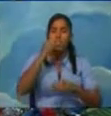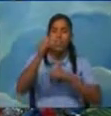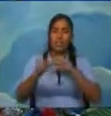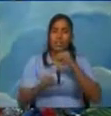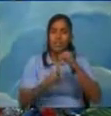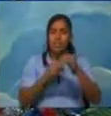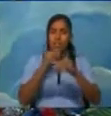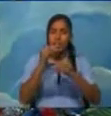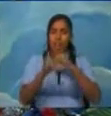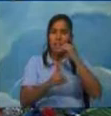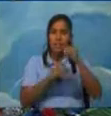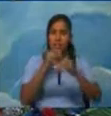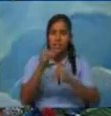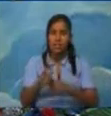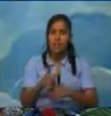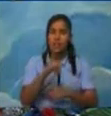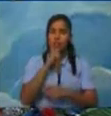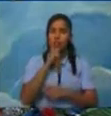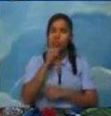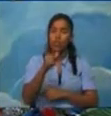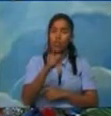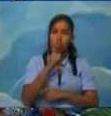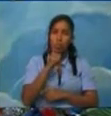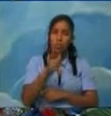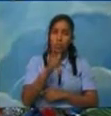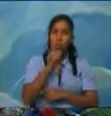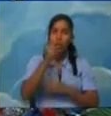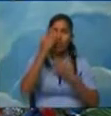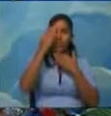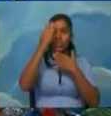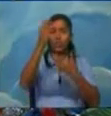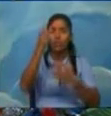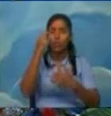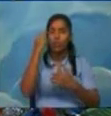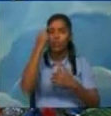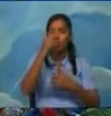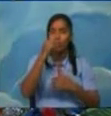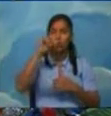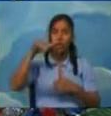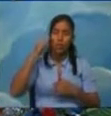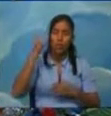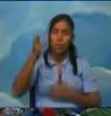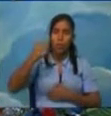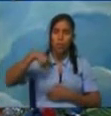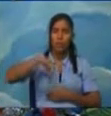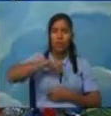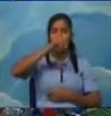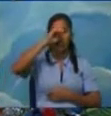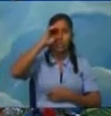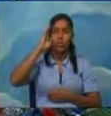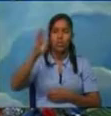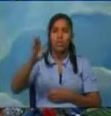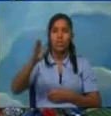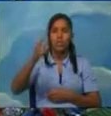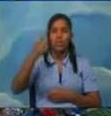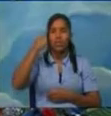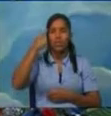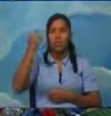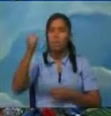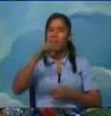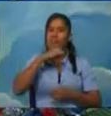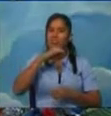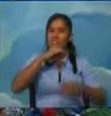malo ante los ojos de Jehová vuestro Dios, e hicieres lo malo ante los ojos de Jehová nuestro Dios, para